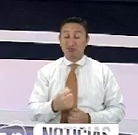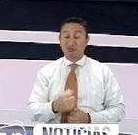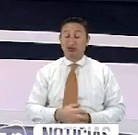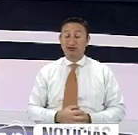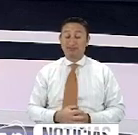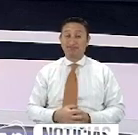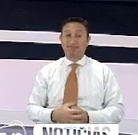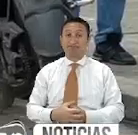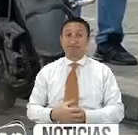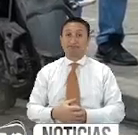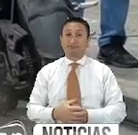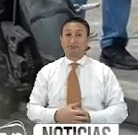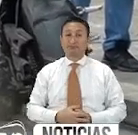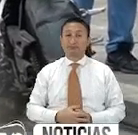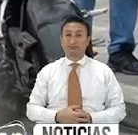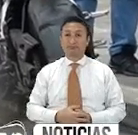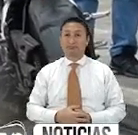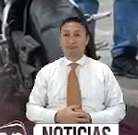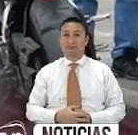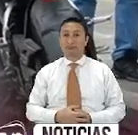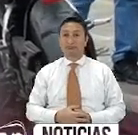desgarradoras.